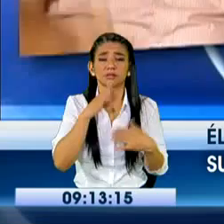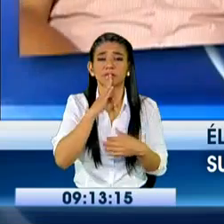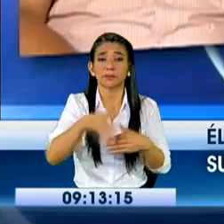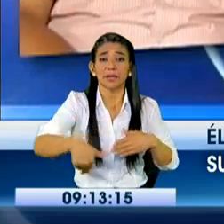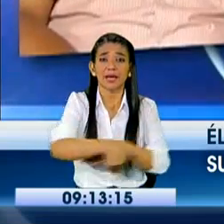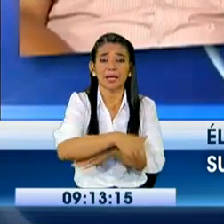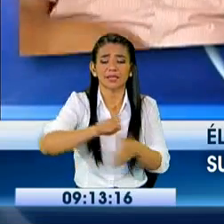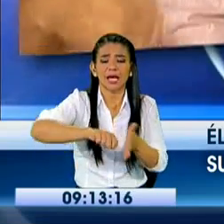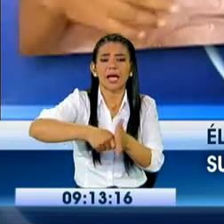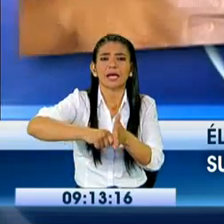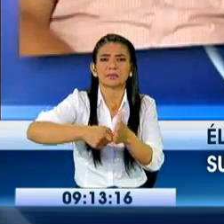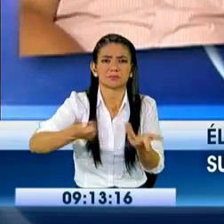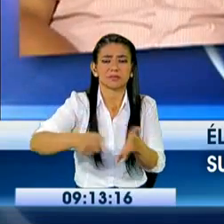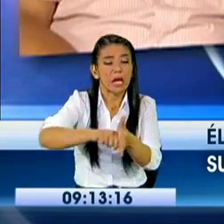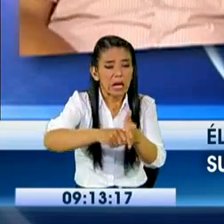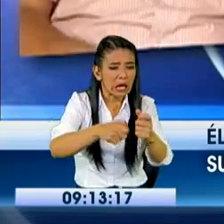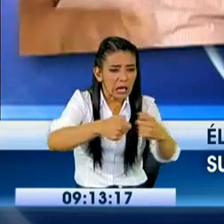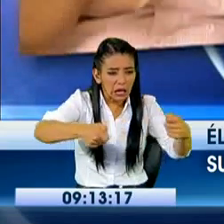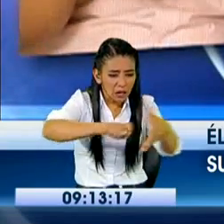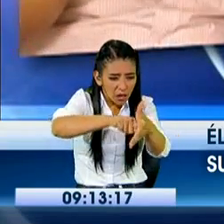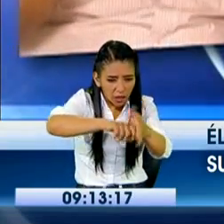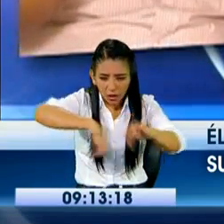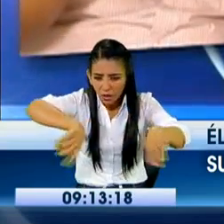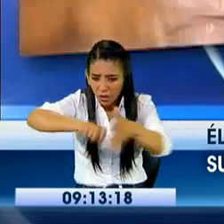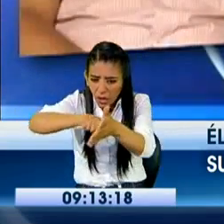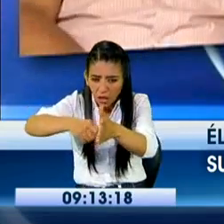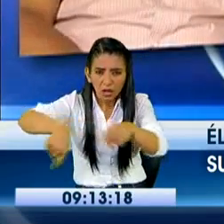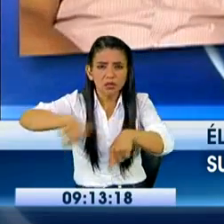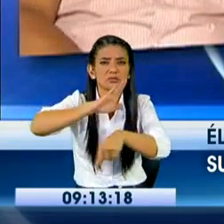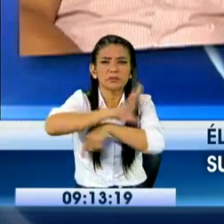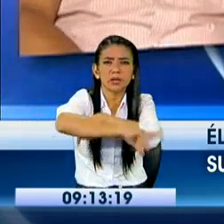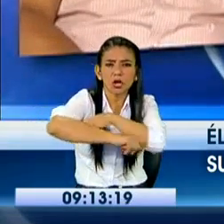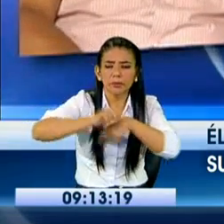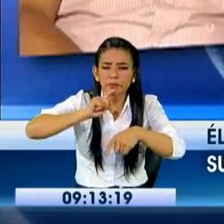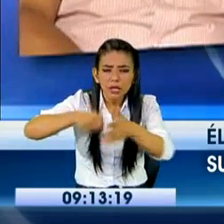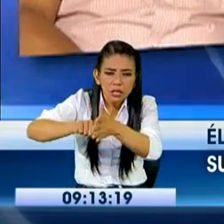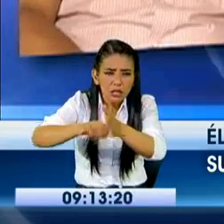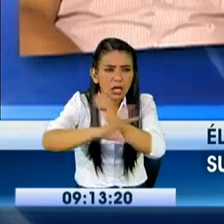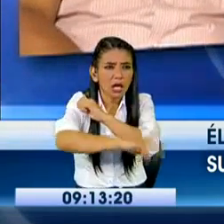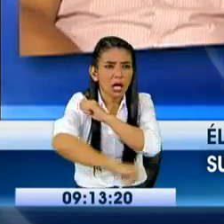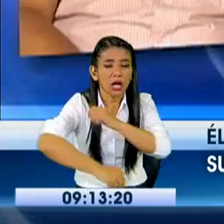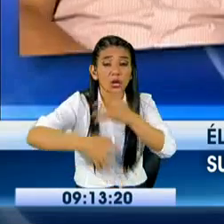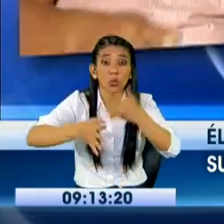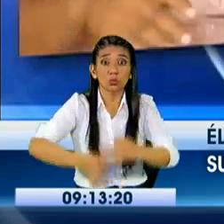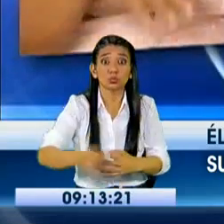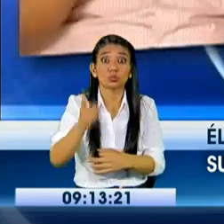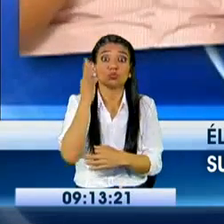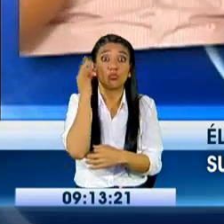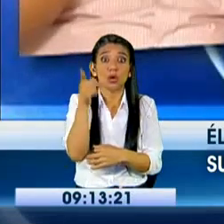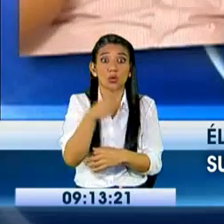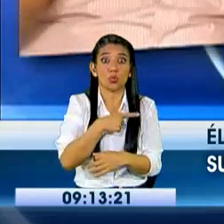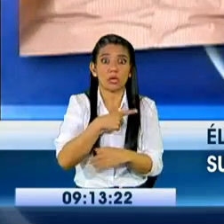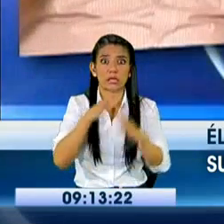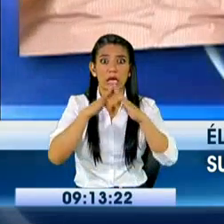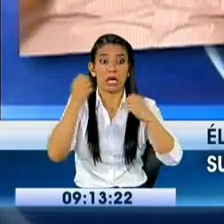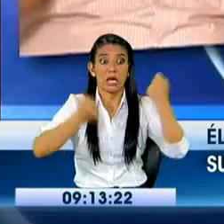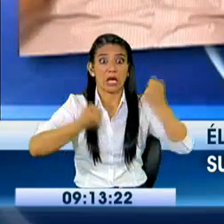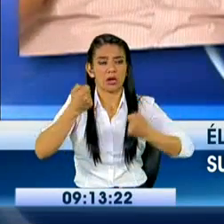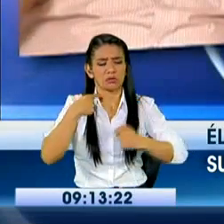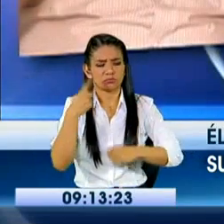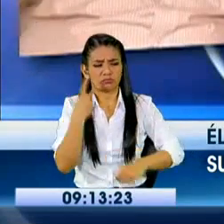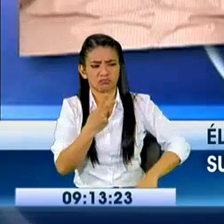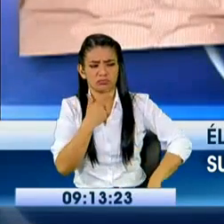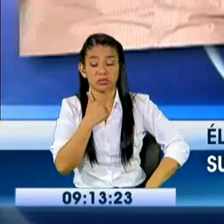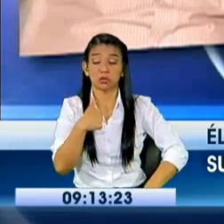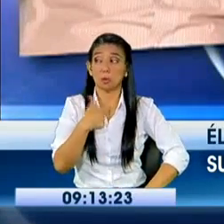calle, tratando de abrir carro. Estaba que le daba vueltas a un carro ahí, y una chica era la dueña y estaba que me miraban, pero yo, como estaba